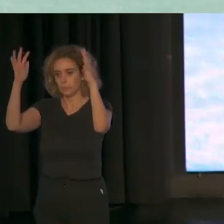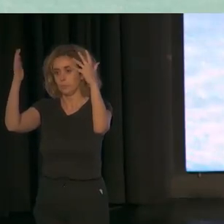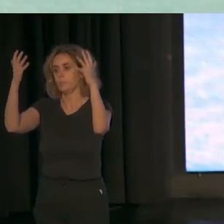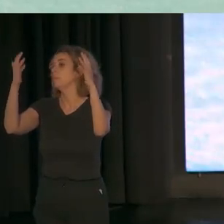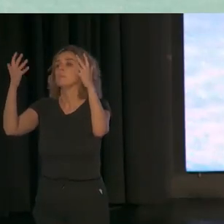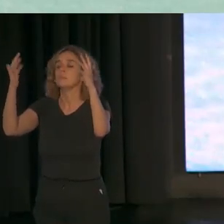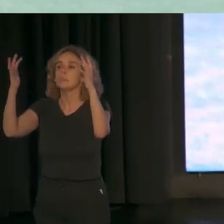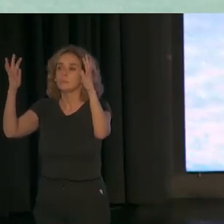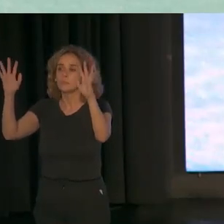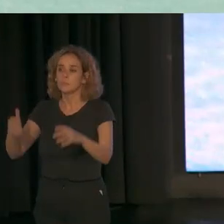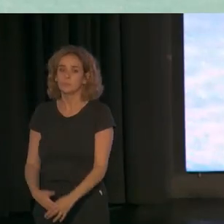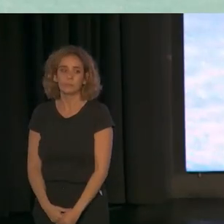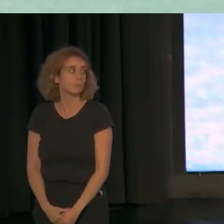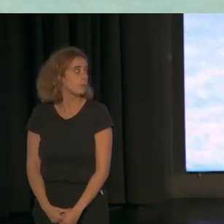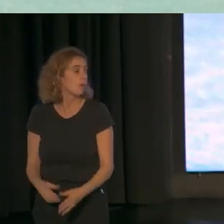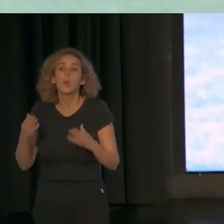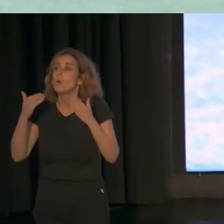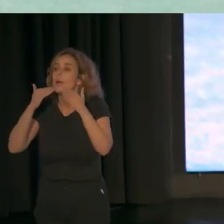grupal Muchísimas